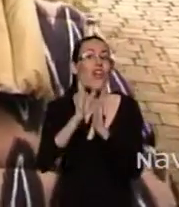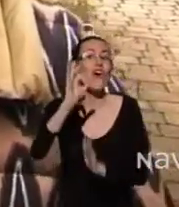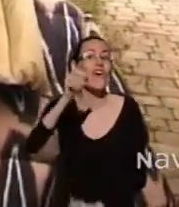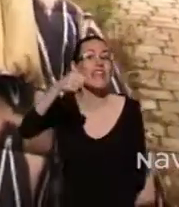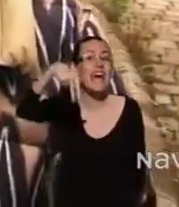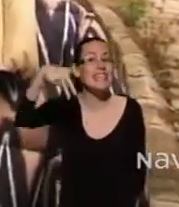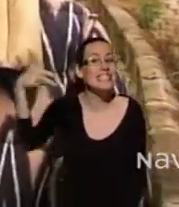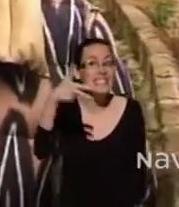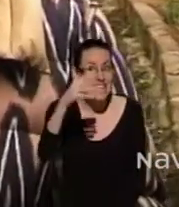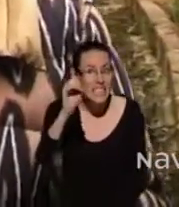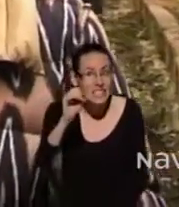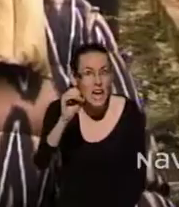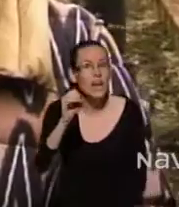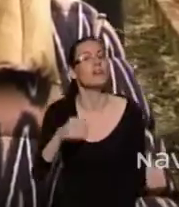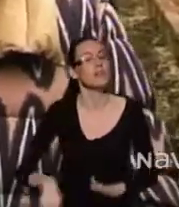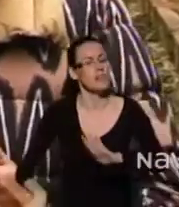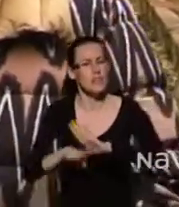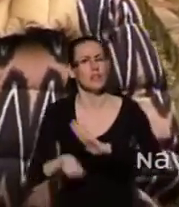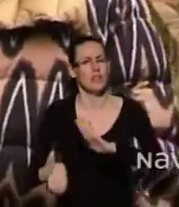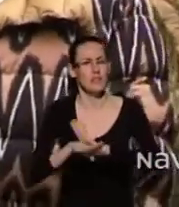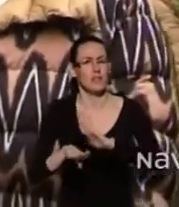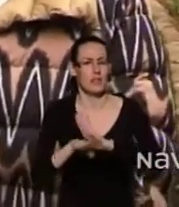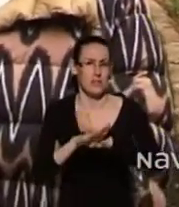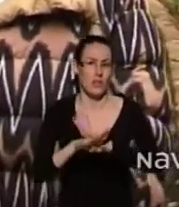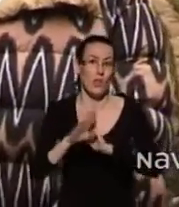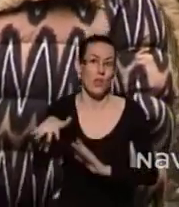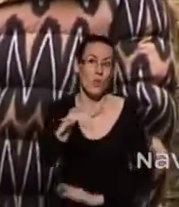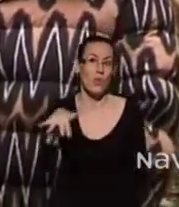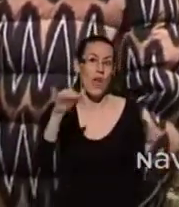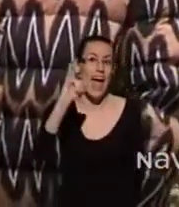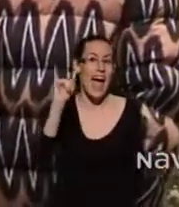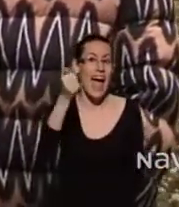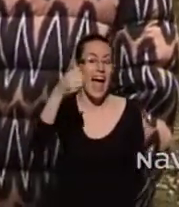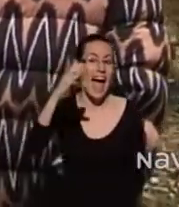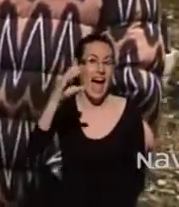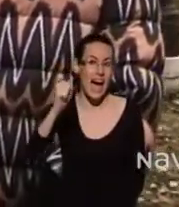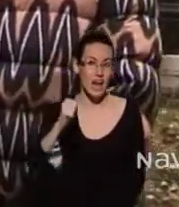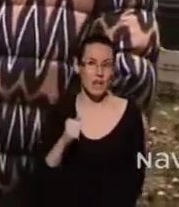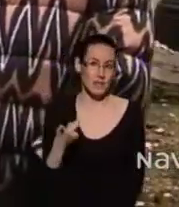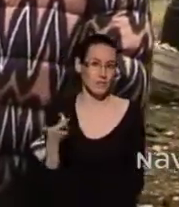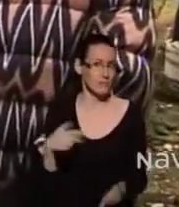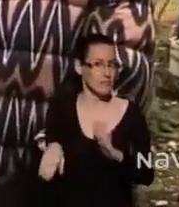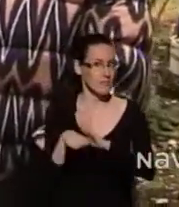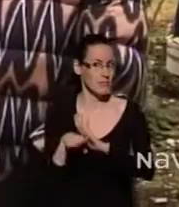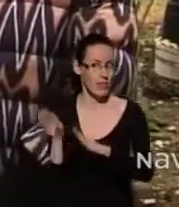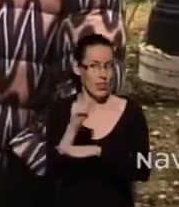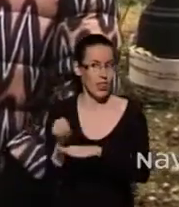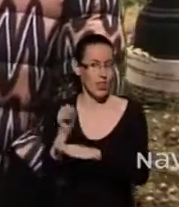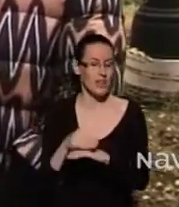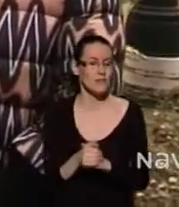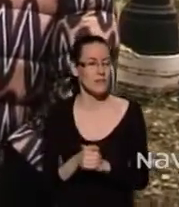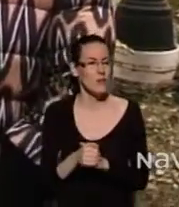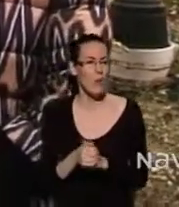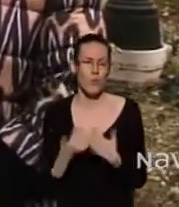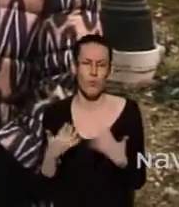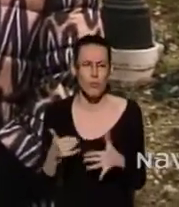después, todavía permanecen. Están en las Madres Benedictinas de Jaca en este momento. con lo importante que ha sido para la realeza Aibar,